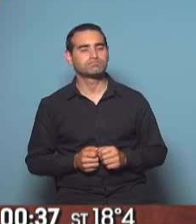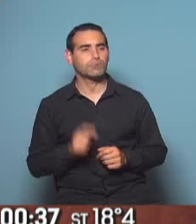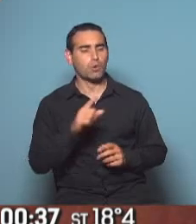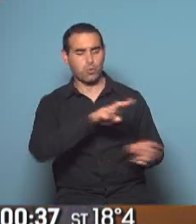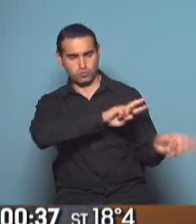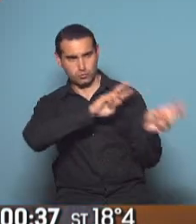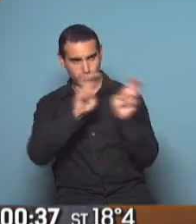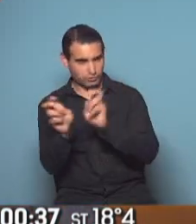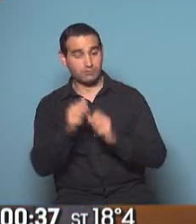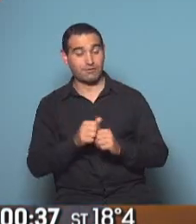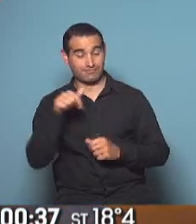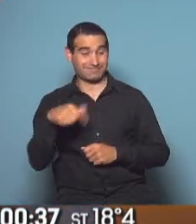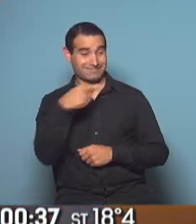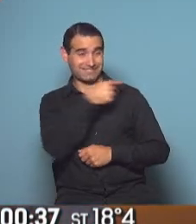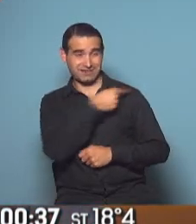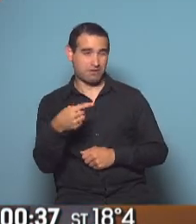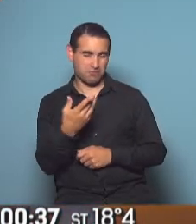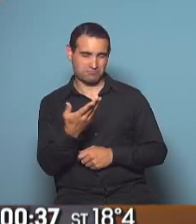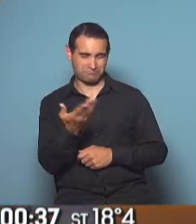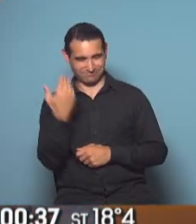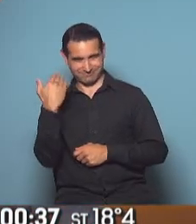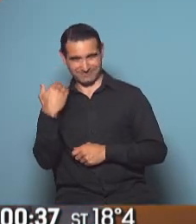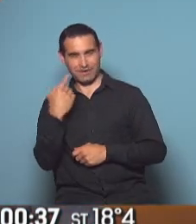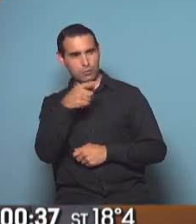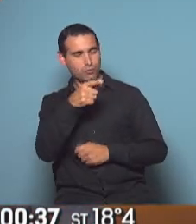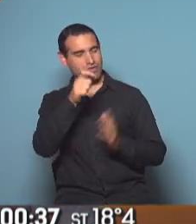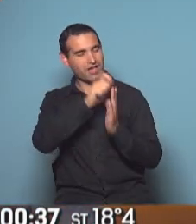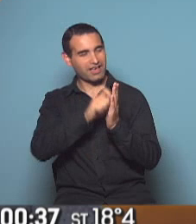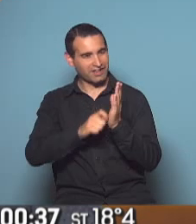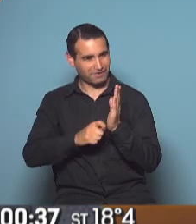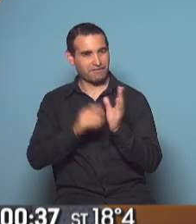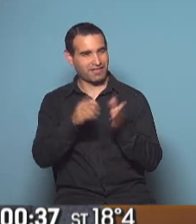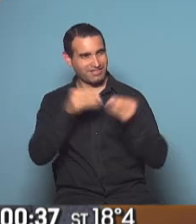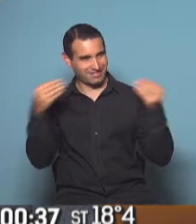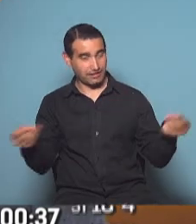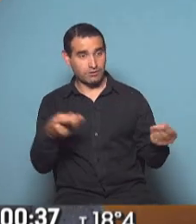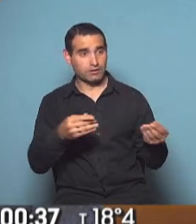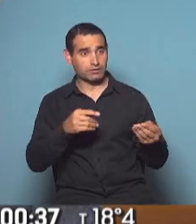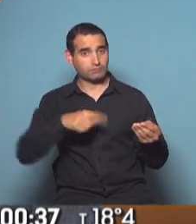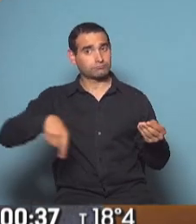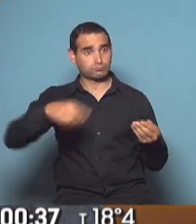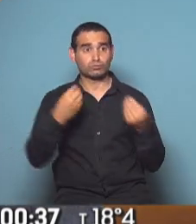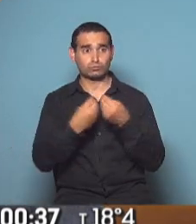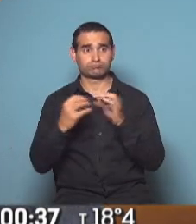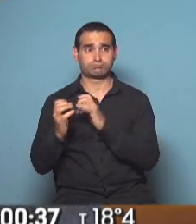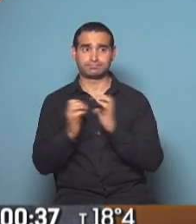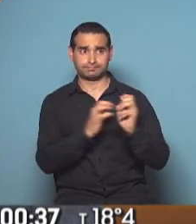otro tema, esta semana o hace unos pocos días escribiste un artículo que trajo bastante polémica,